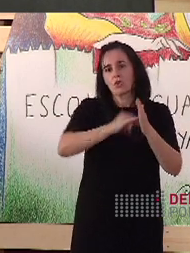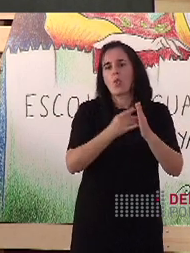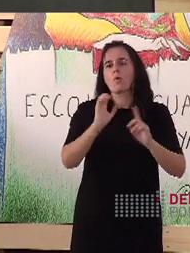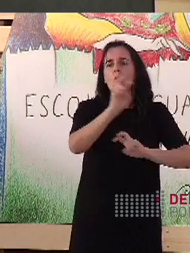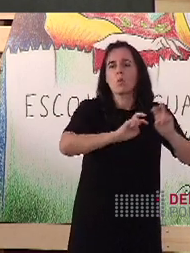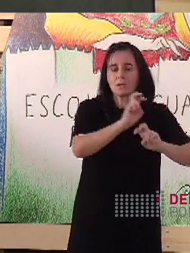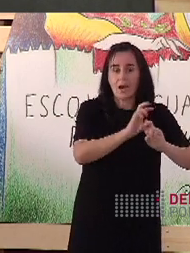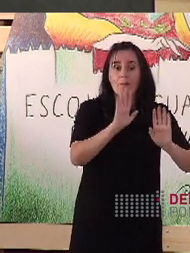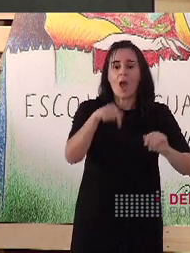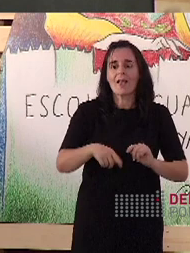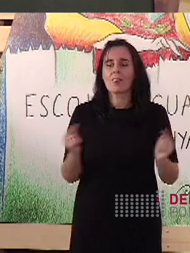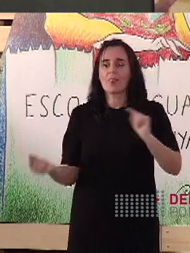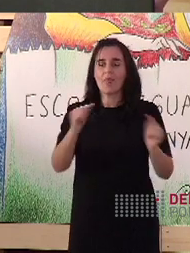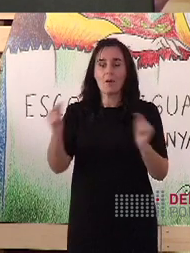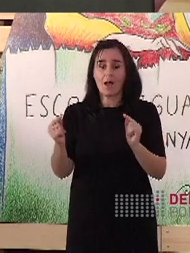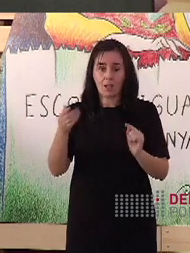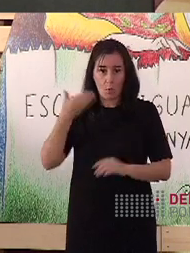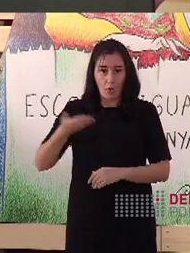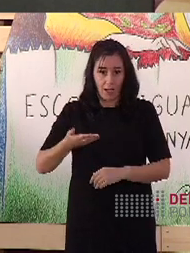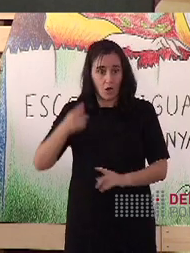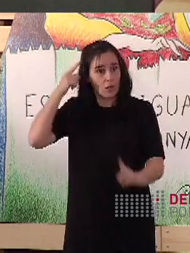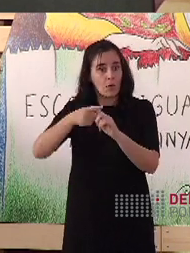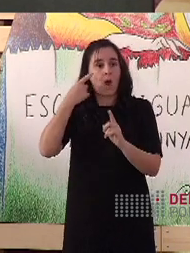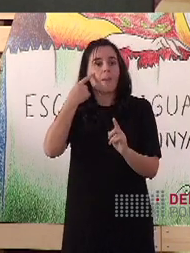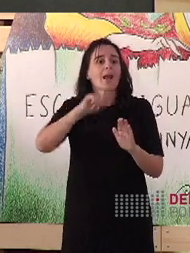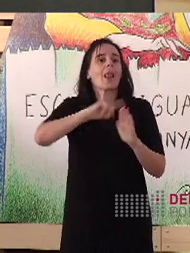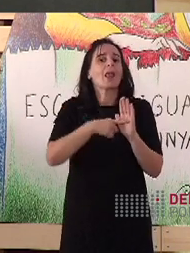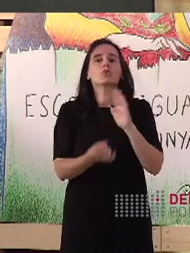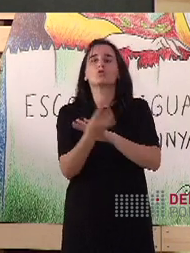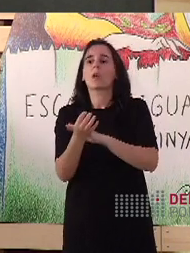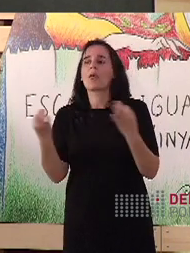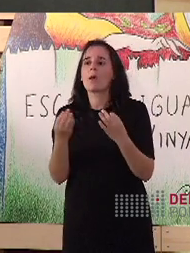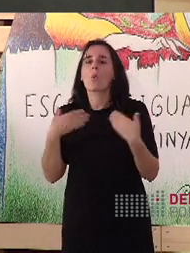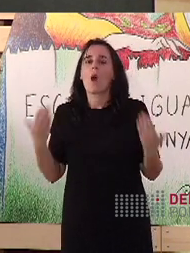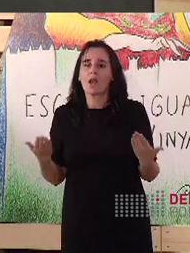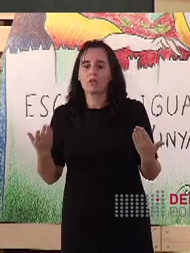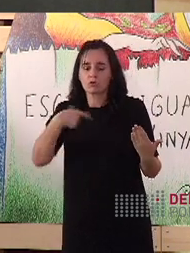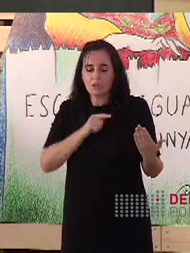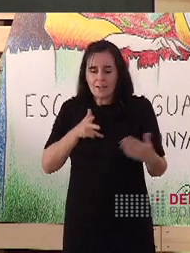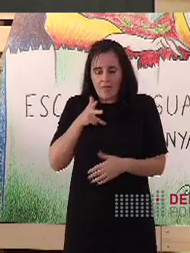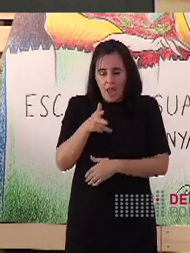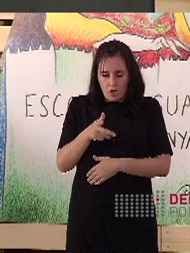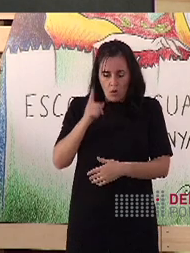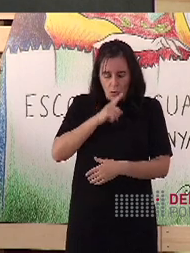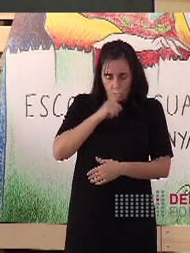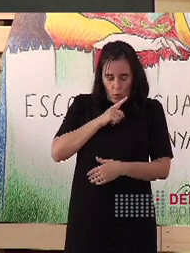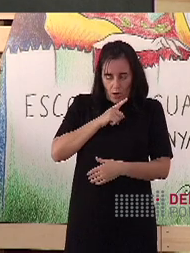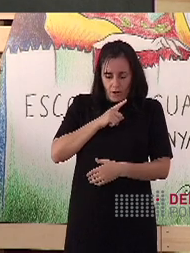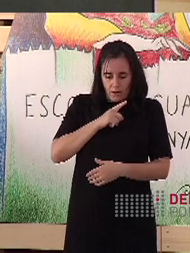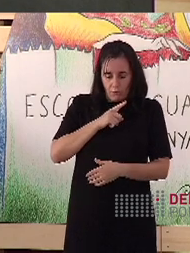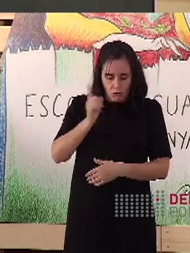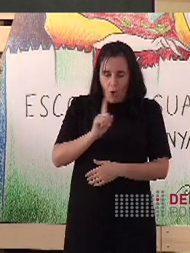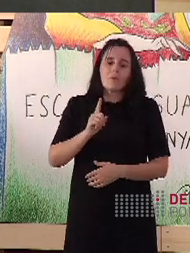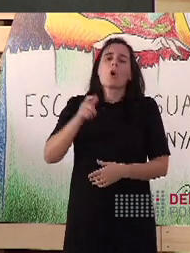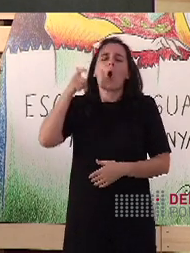para saber qué leyes tenemos que poner sobre la mesa no es si las mujeres tenemos derecho o no a prostituirnos, si los hombres tienen derecho o no tienen